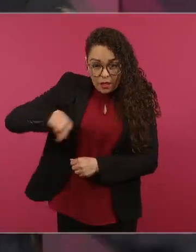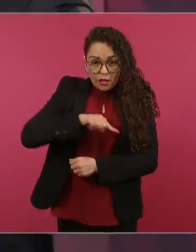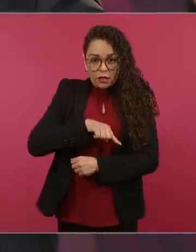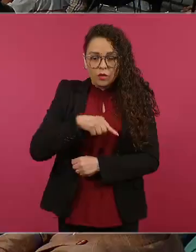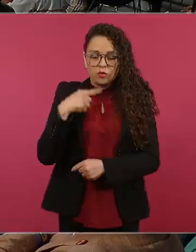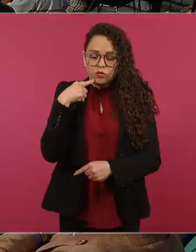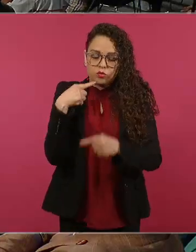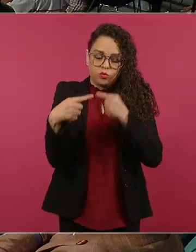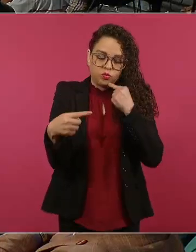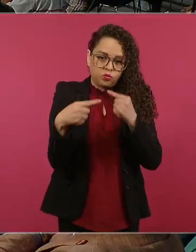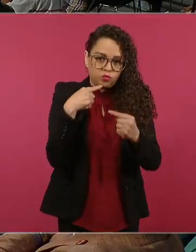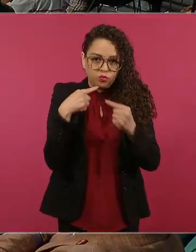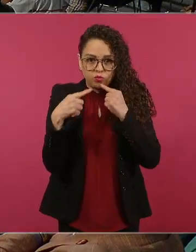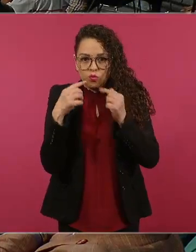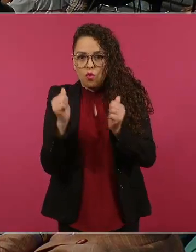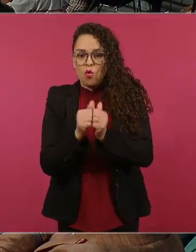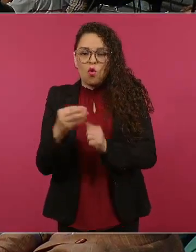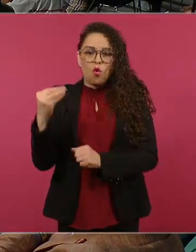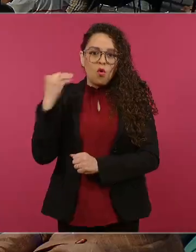de los abogados